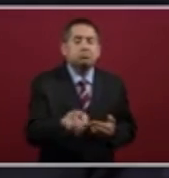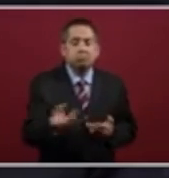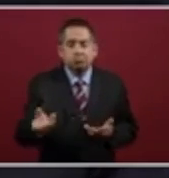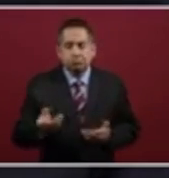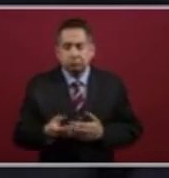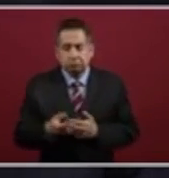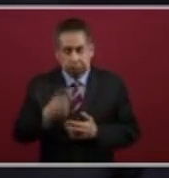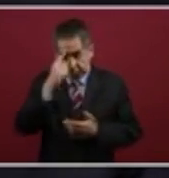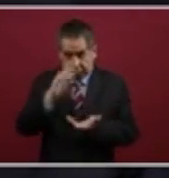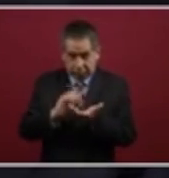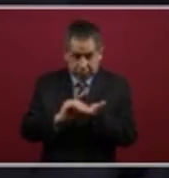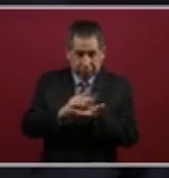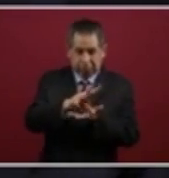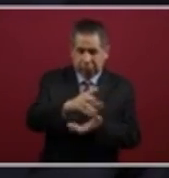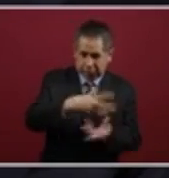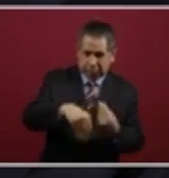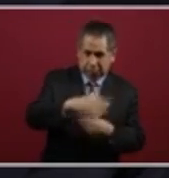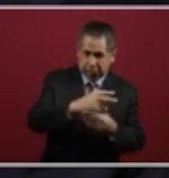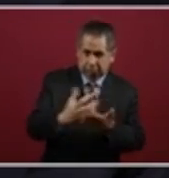inversión,